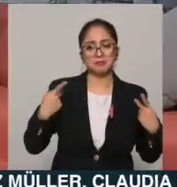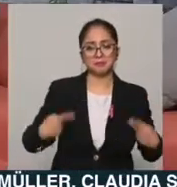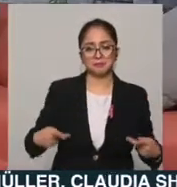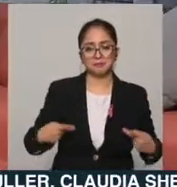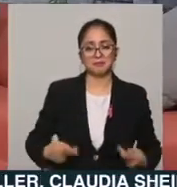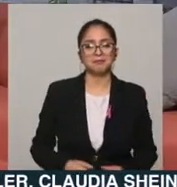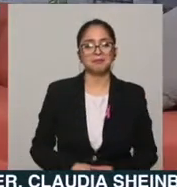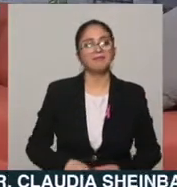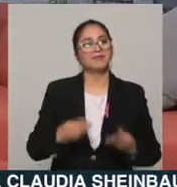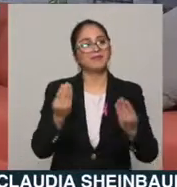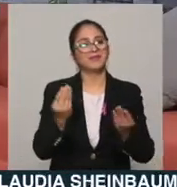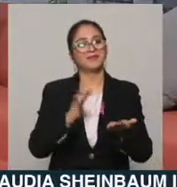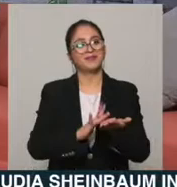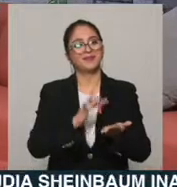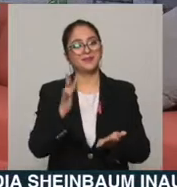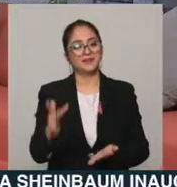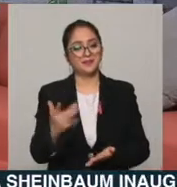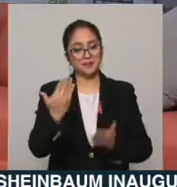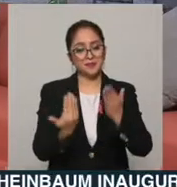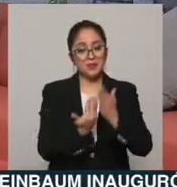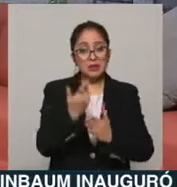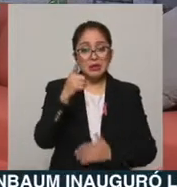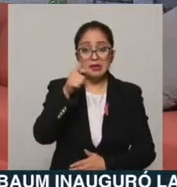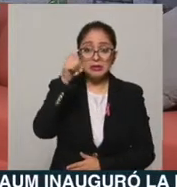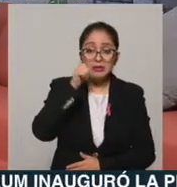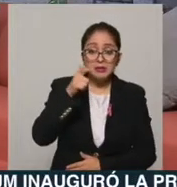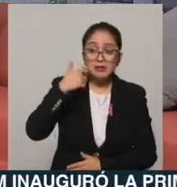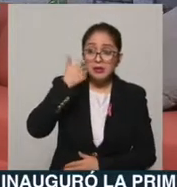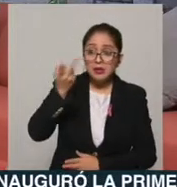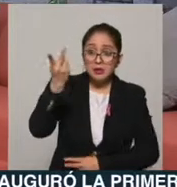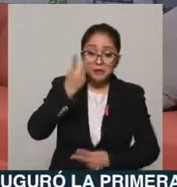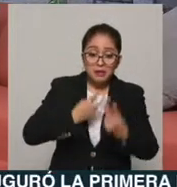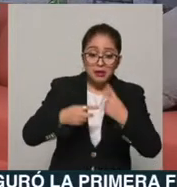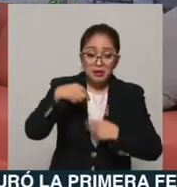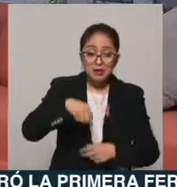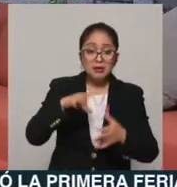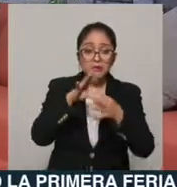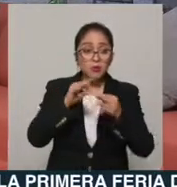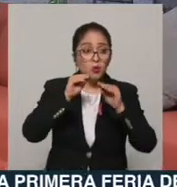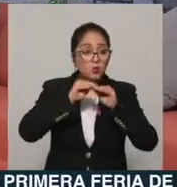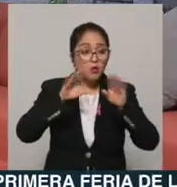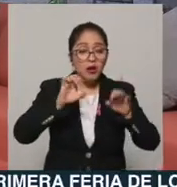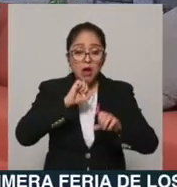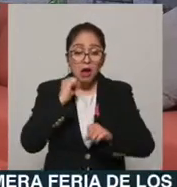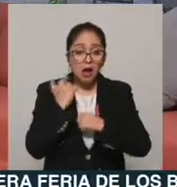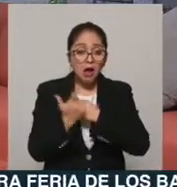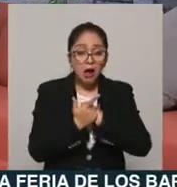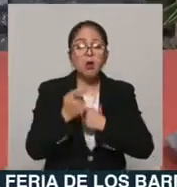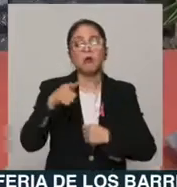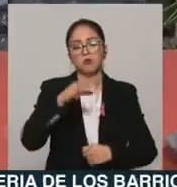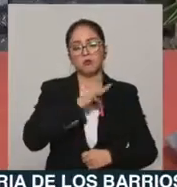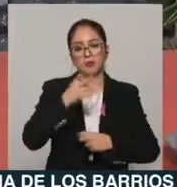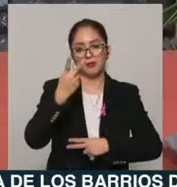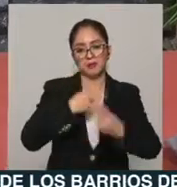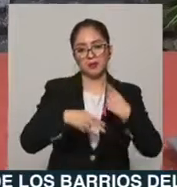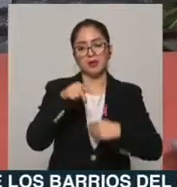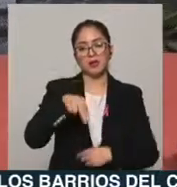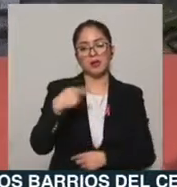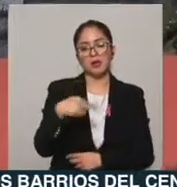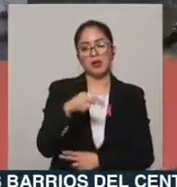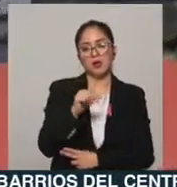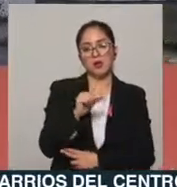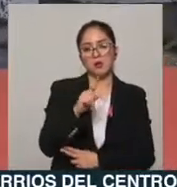por acompañarnos esta mañana. Esta es su casa, siempre que tenga algo que compartir con la audiencia capitalina, por aquí le esperamos. Secretaria Almudena Osejo, titular de la Secretaría de